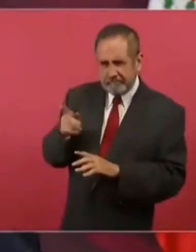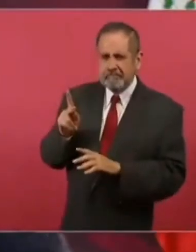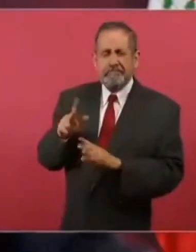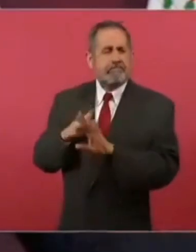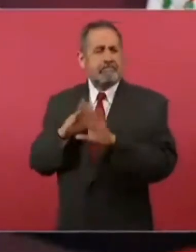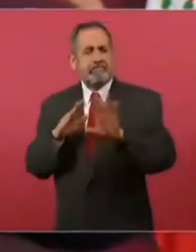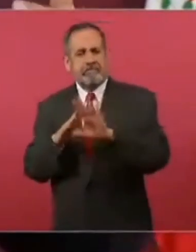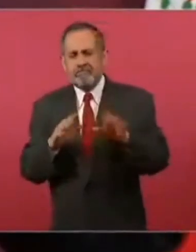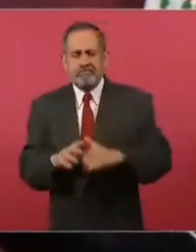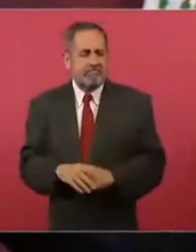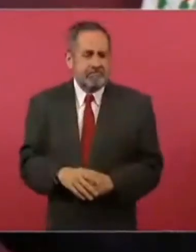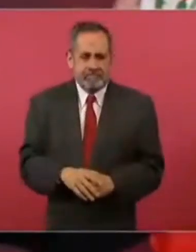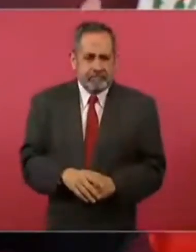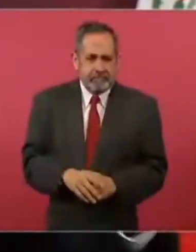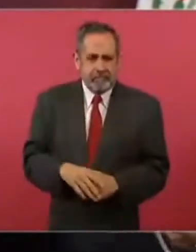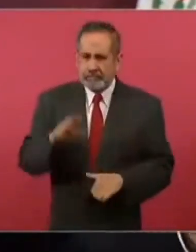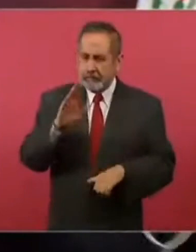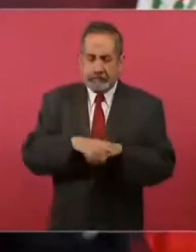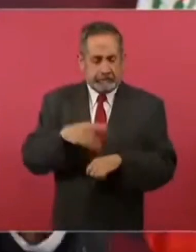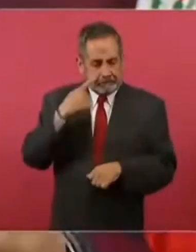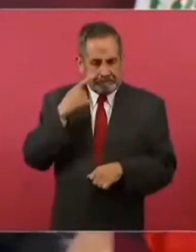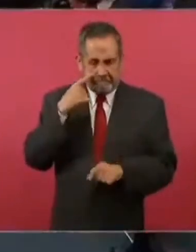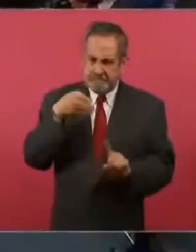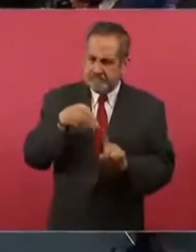los más buscados